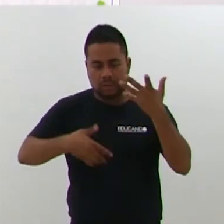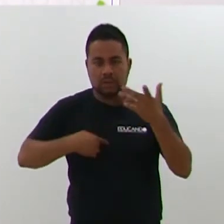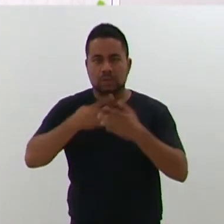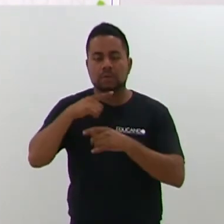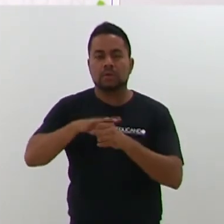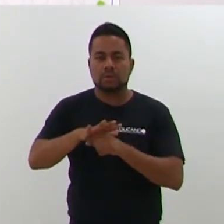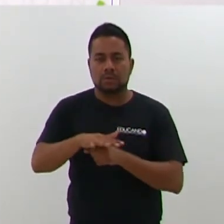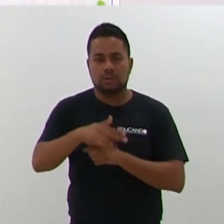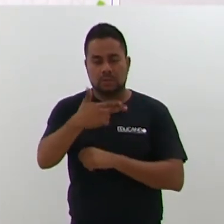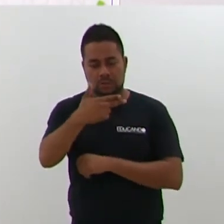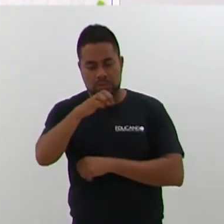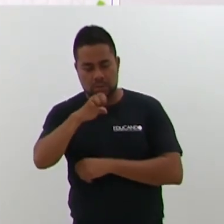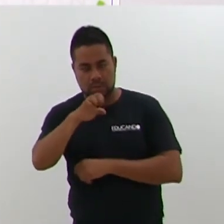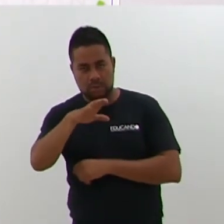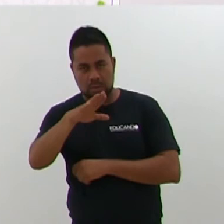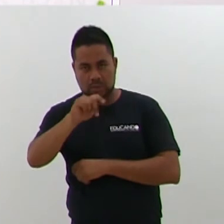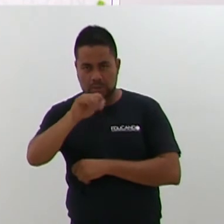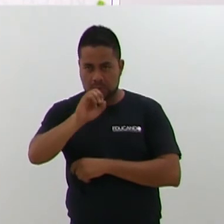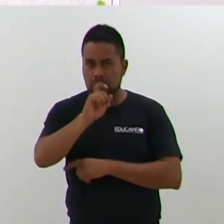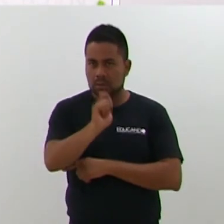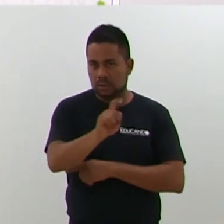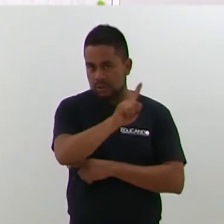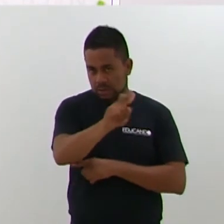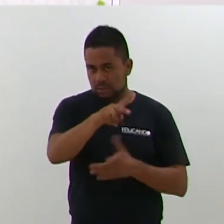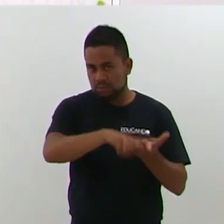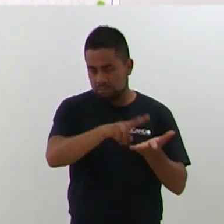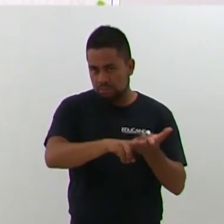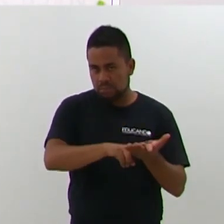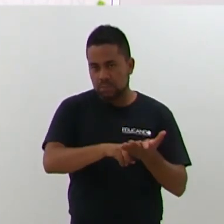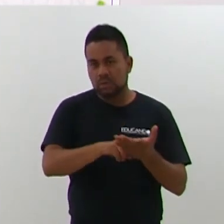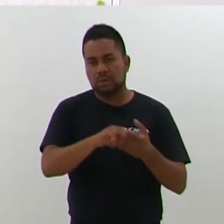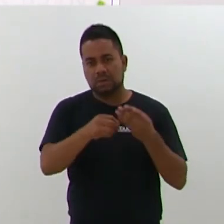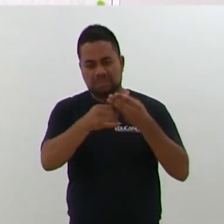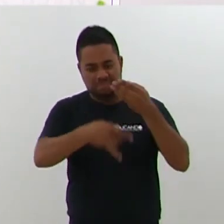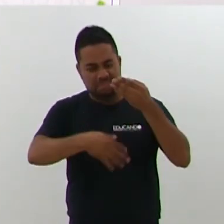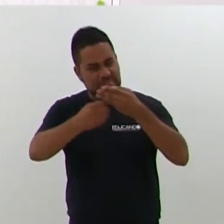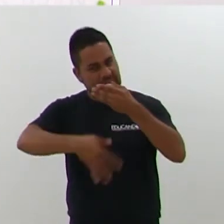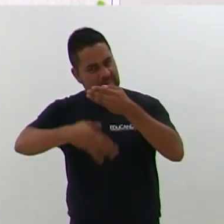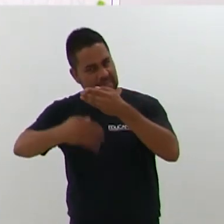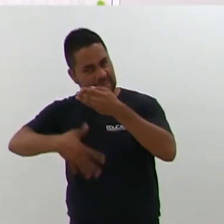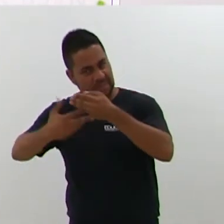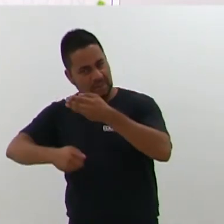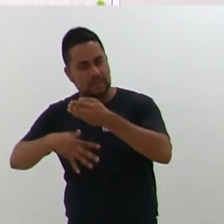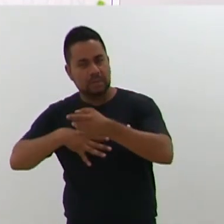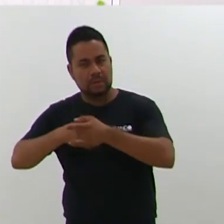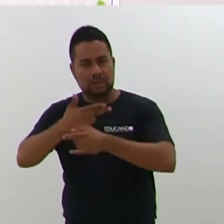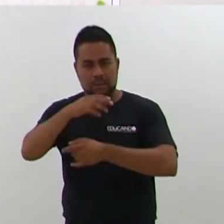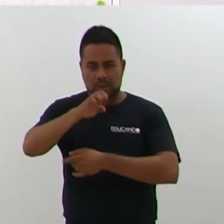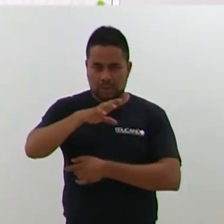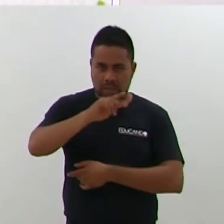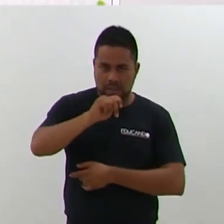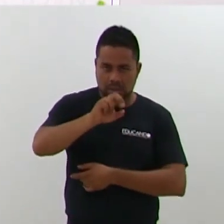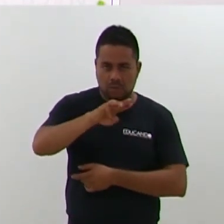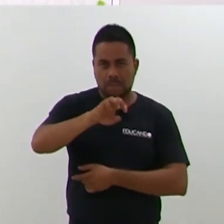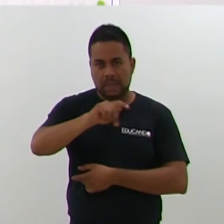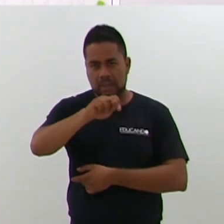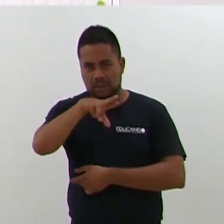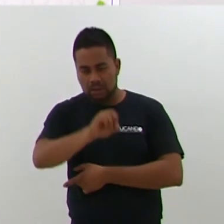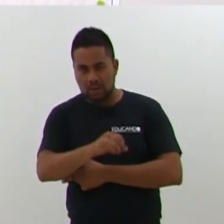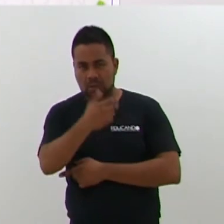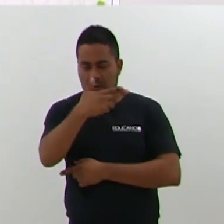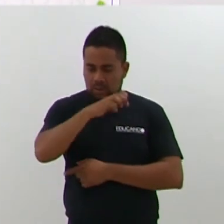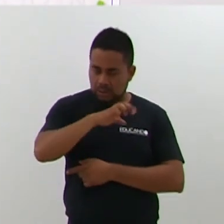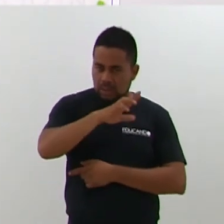mencionado? Ecto, que significa 100, y todas las que se deriven de ecto, como ectómetro,